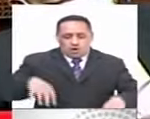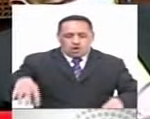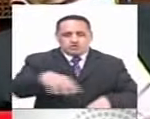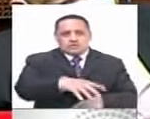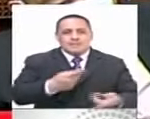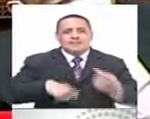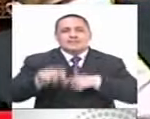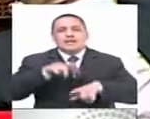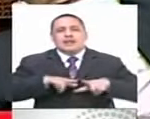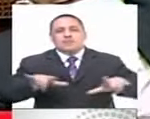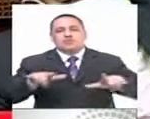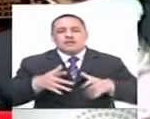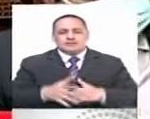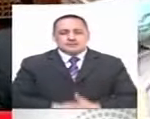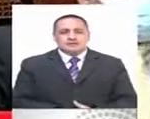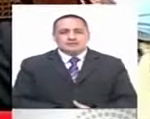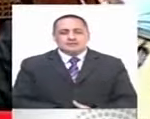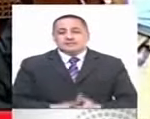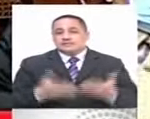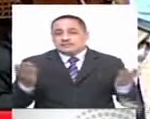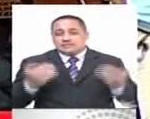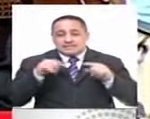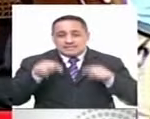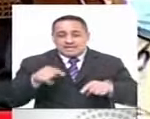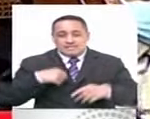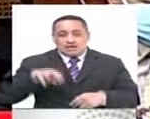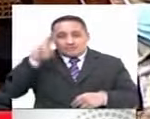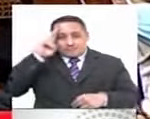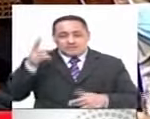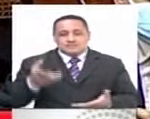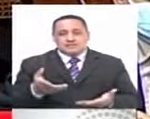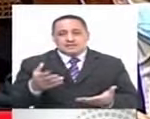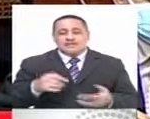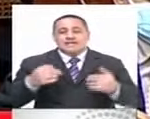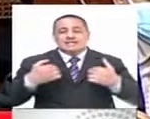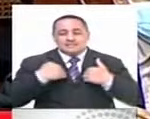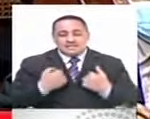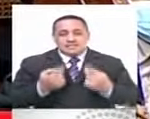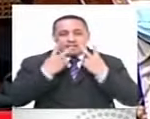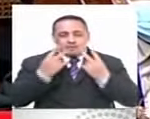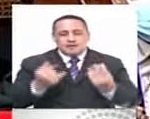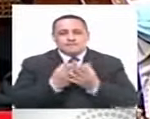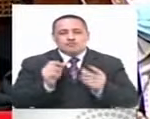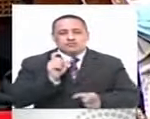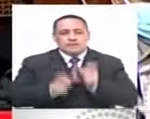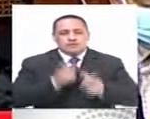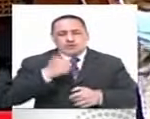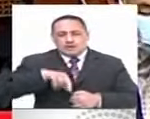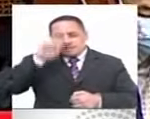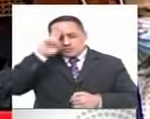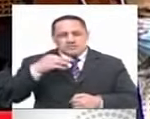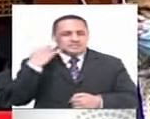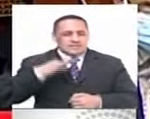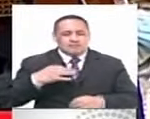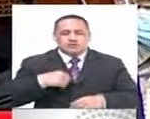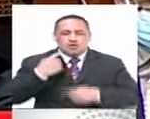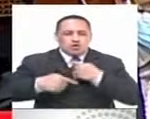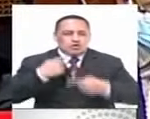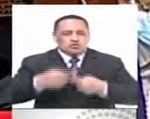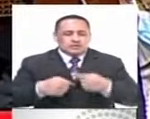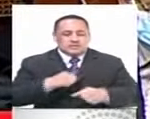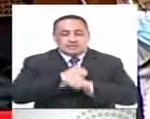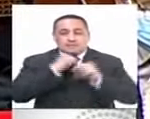mercaderías. Y esa confianza que tienen los peruanos cada mañana,